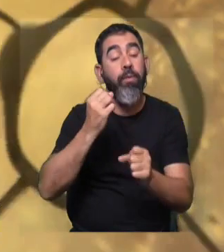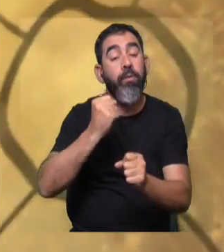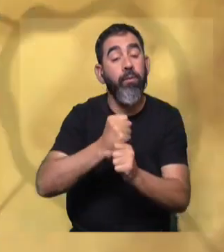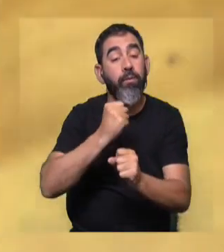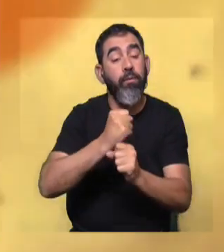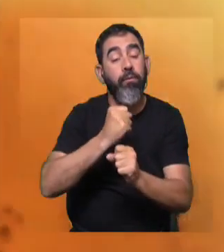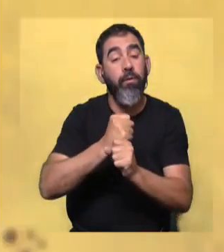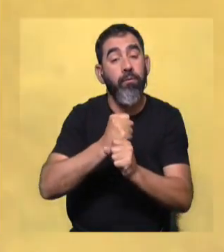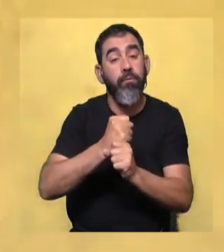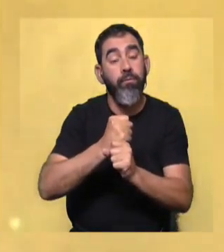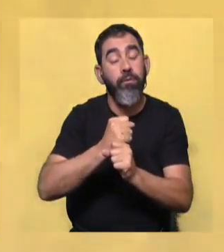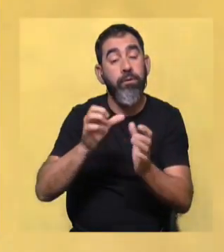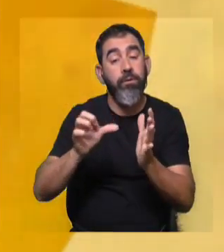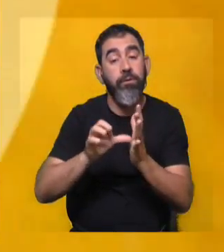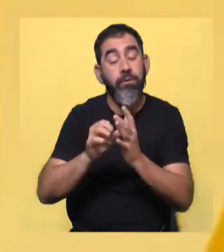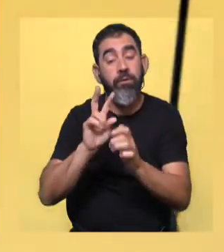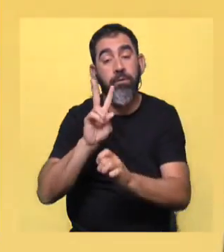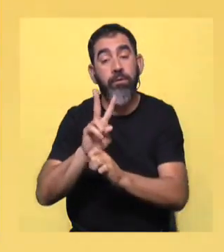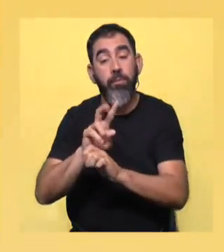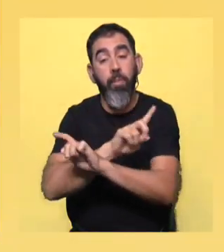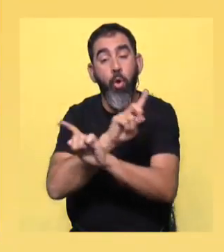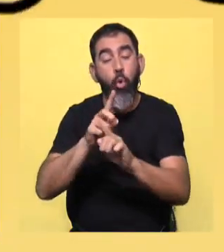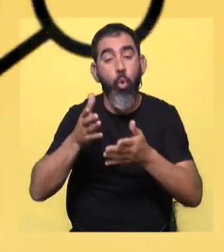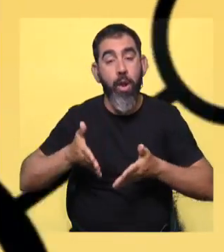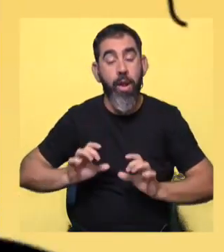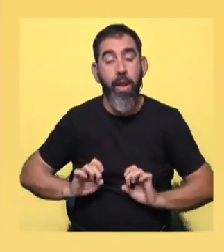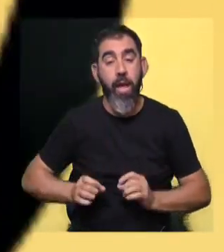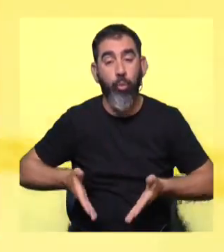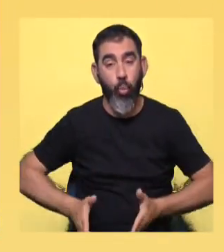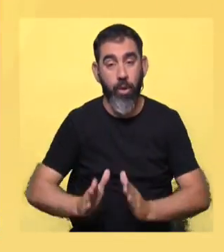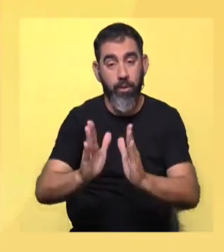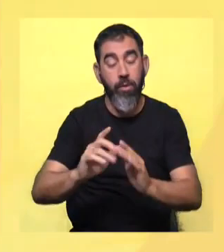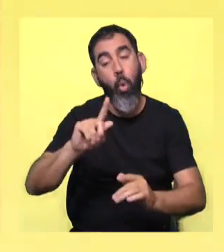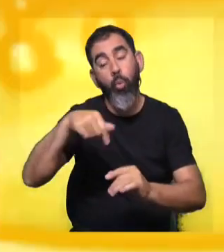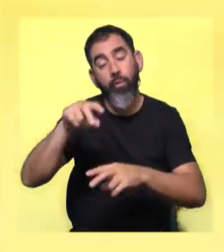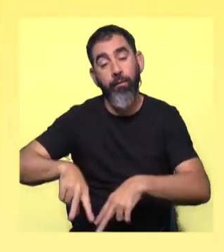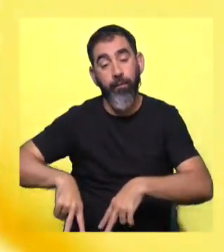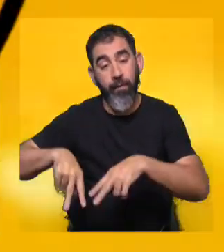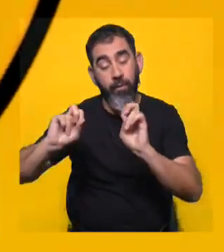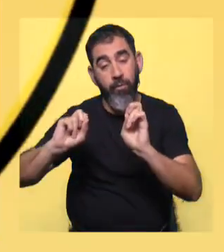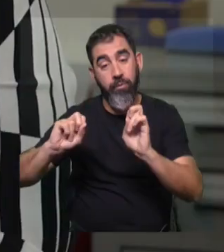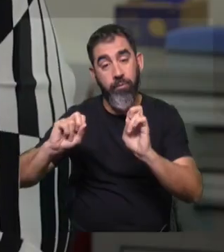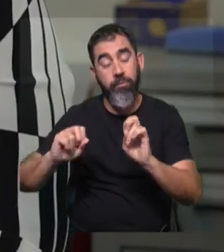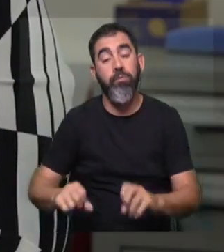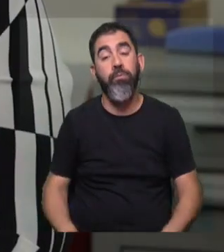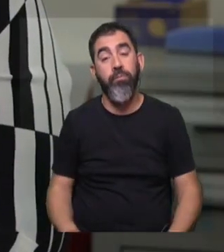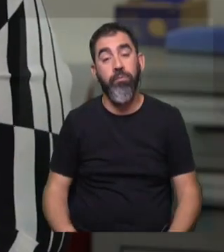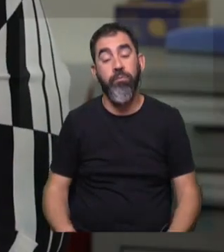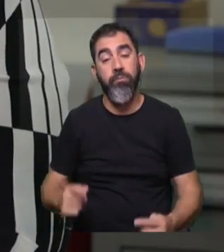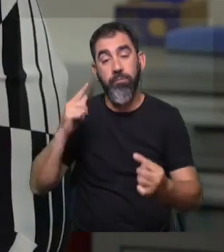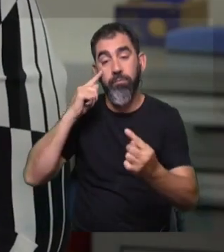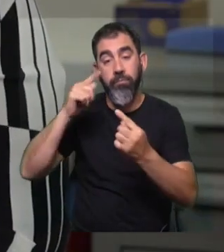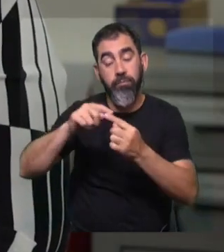en el sistema inmune innato. Hay otros investigadores que el foco